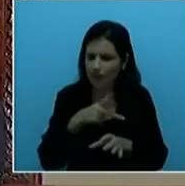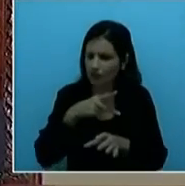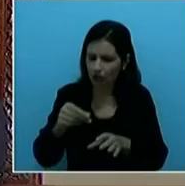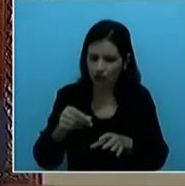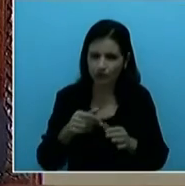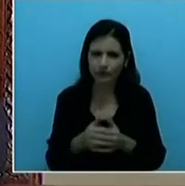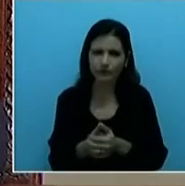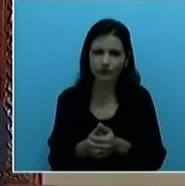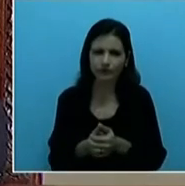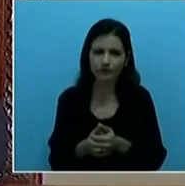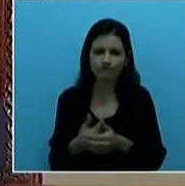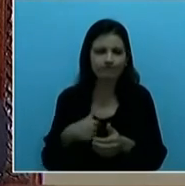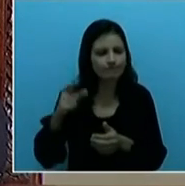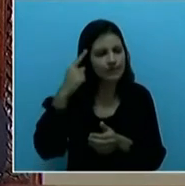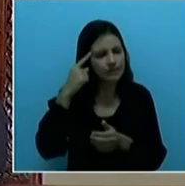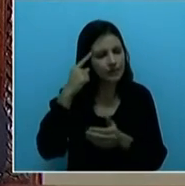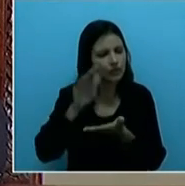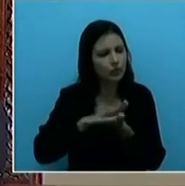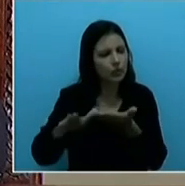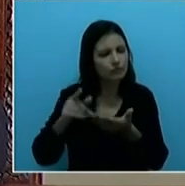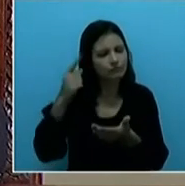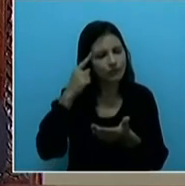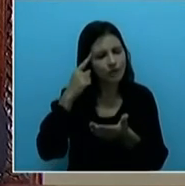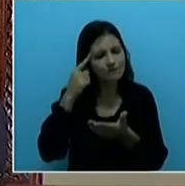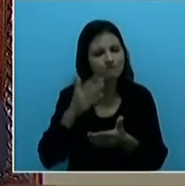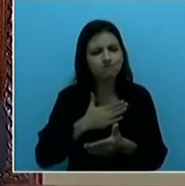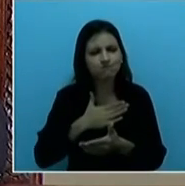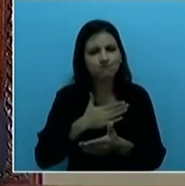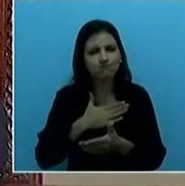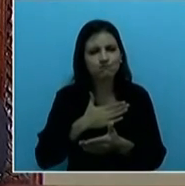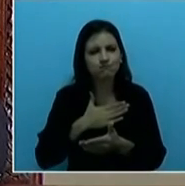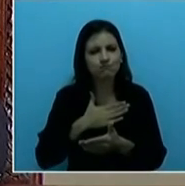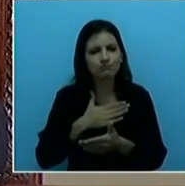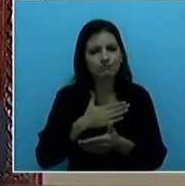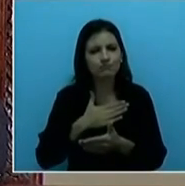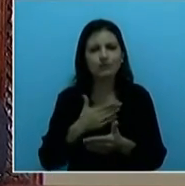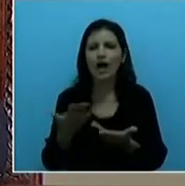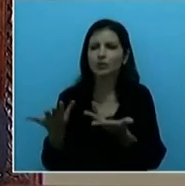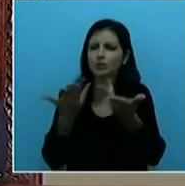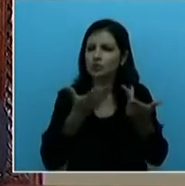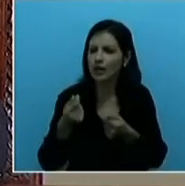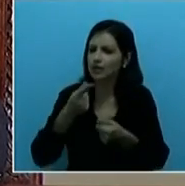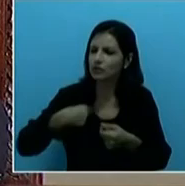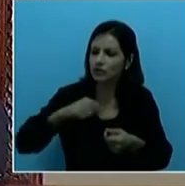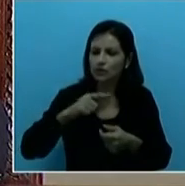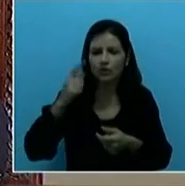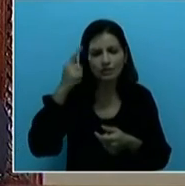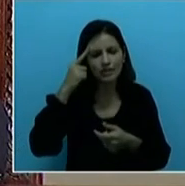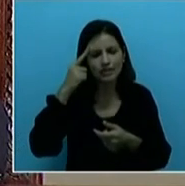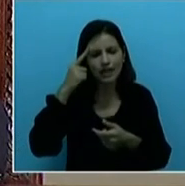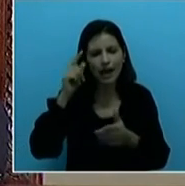esta nueva conciencia sobre nuestra fragilidad nos ayude a humanizar la